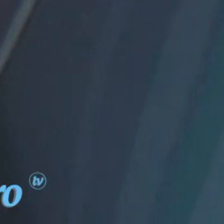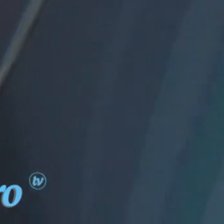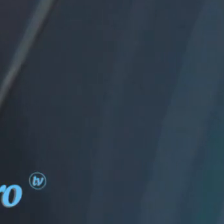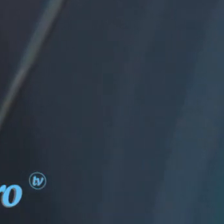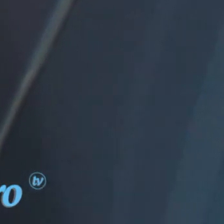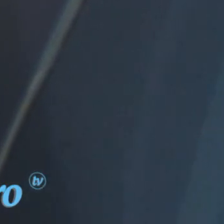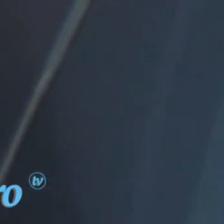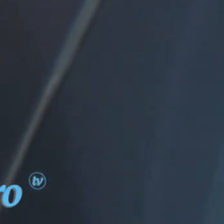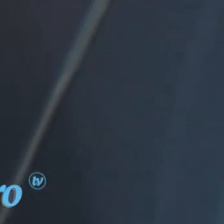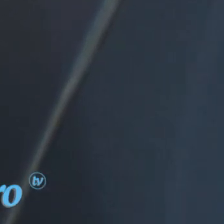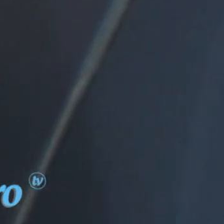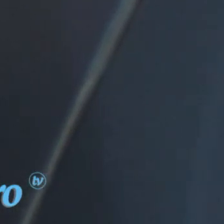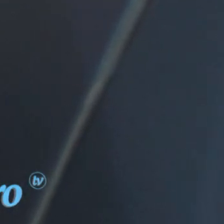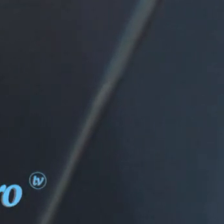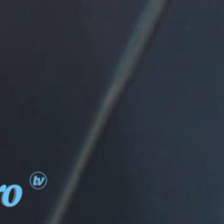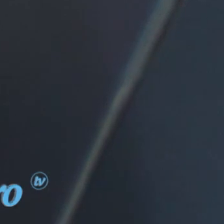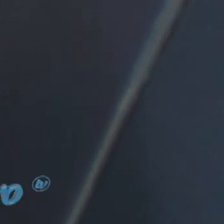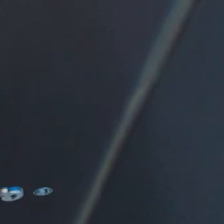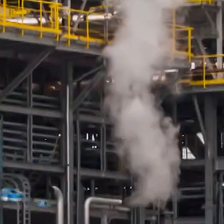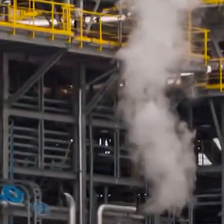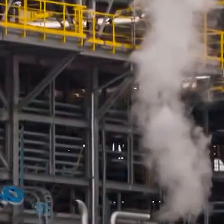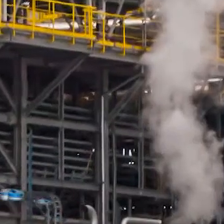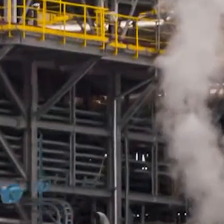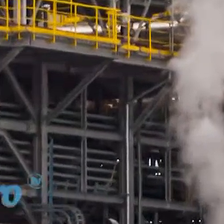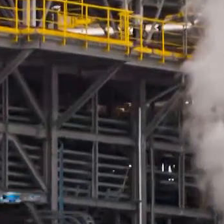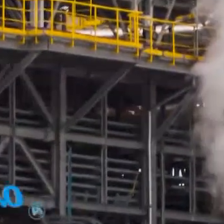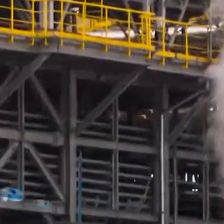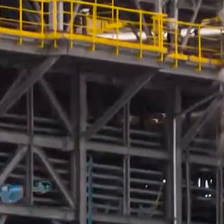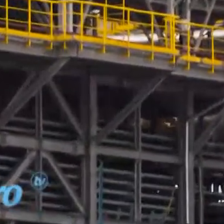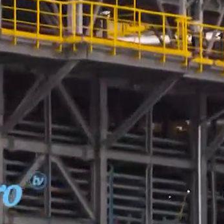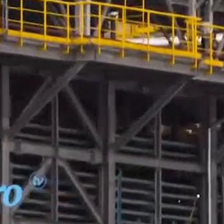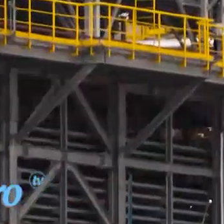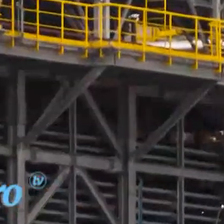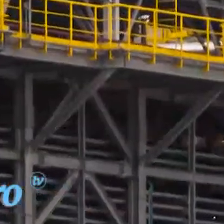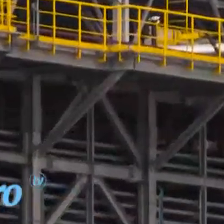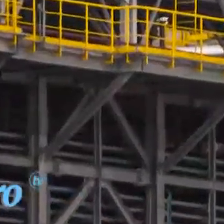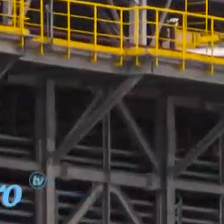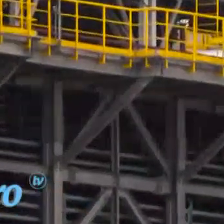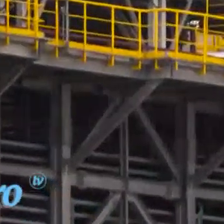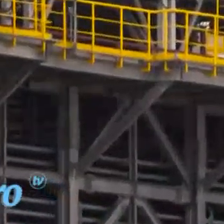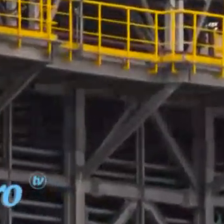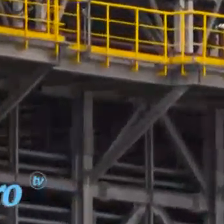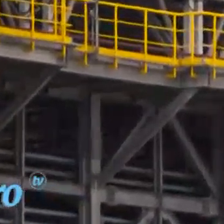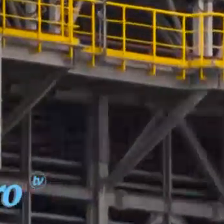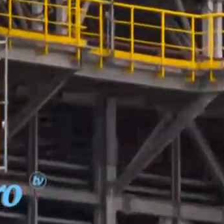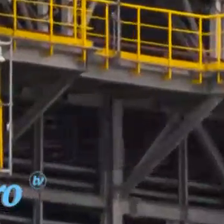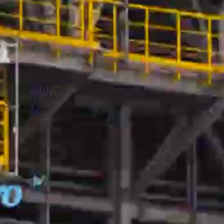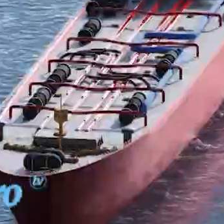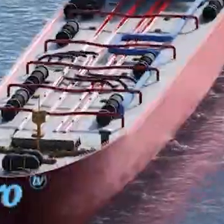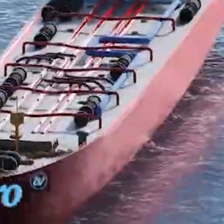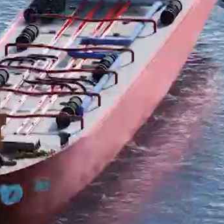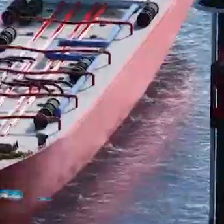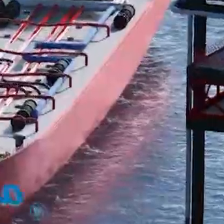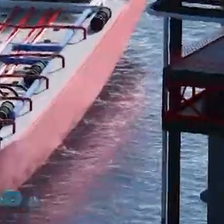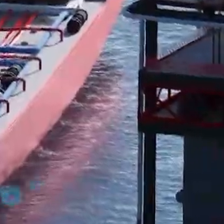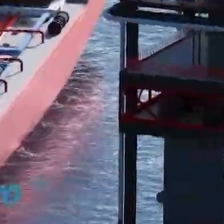ambiental. El diputado Marcos Clery, del Frente de Todos de Santa Fe, mencionó la importancia de la iniciativa que busca lograr equilibrios justos